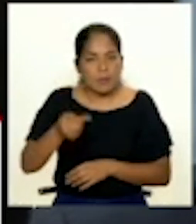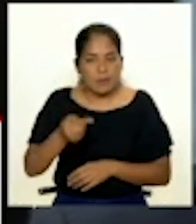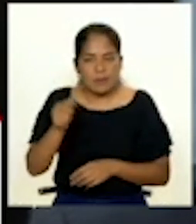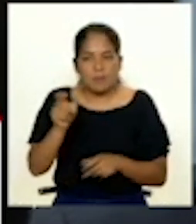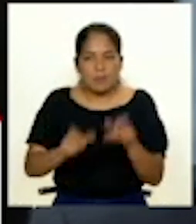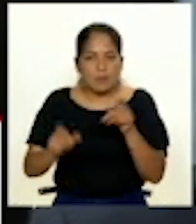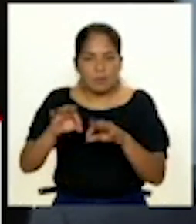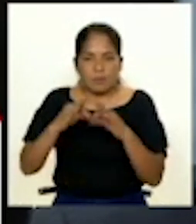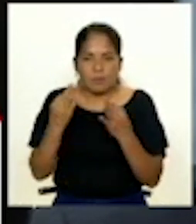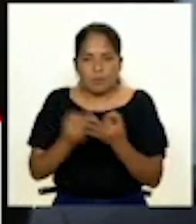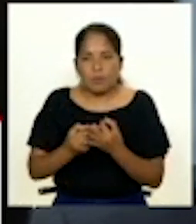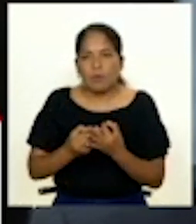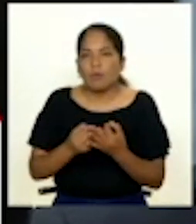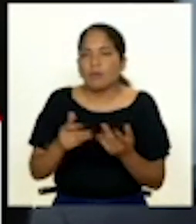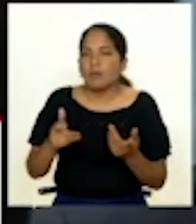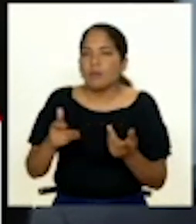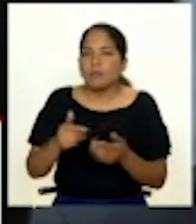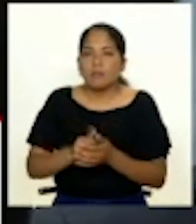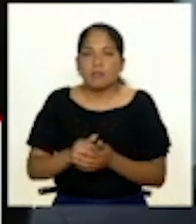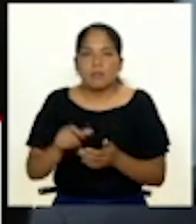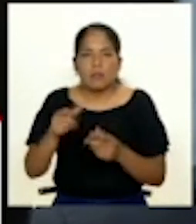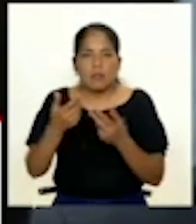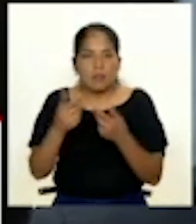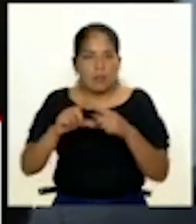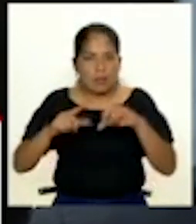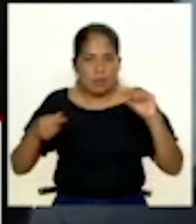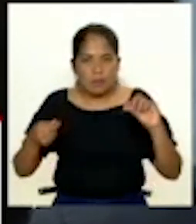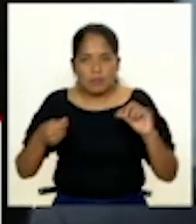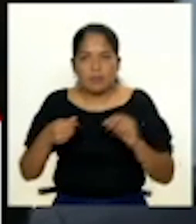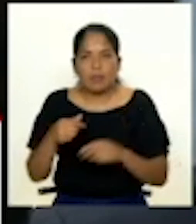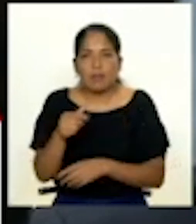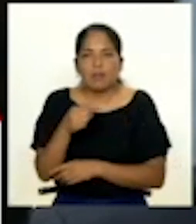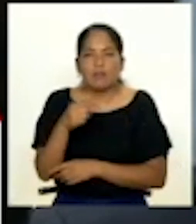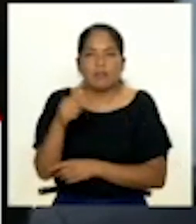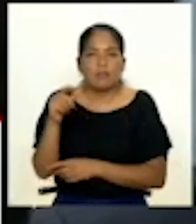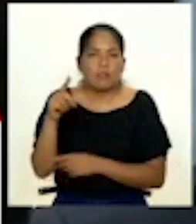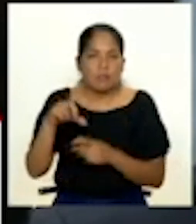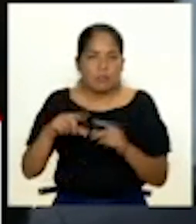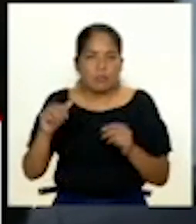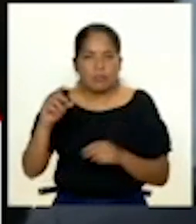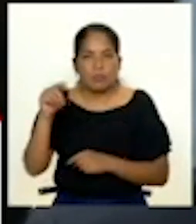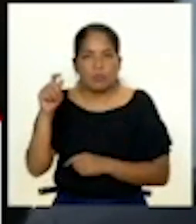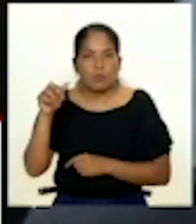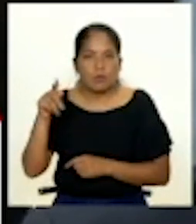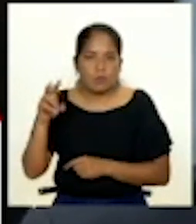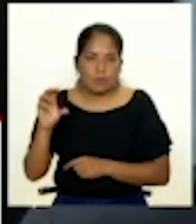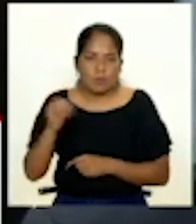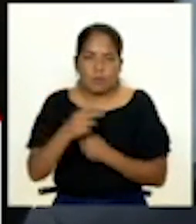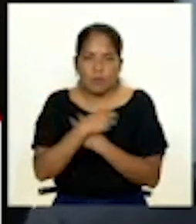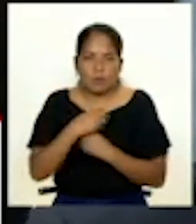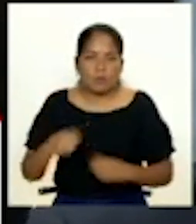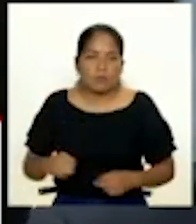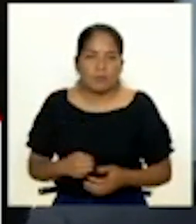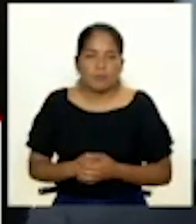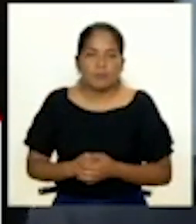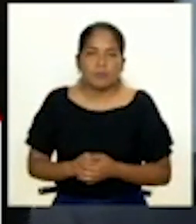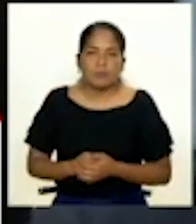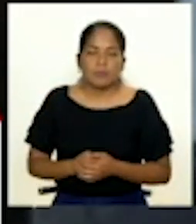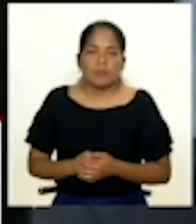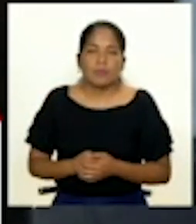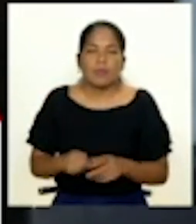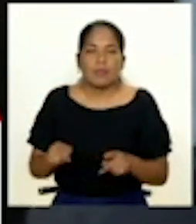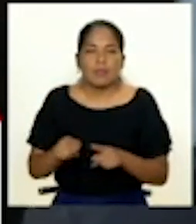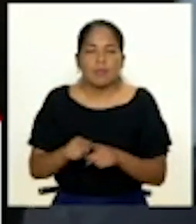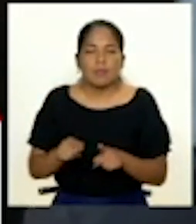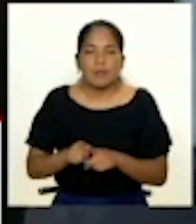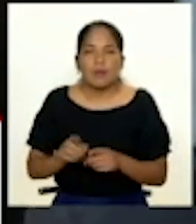La Libertad, Loreto, Puno y Huánuco, ¿no? Por otro lado, en el tema minero también tenemos identificados proyectos